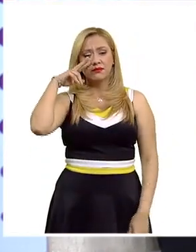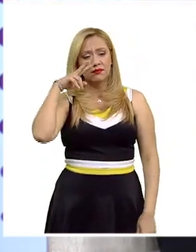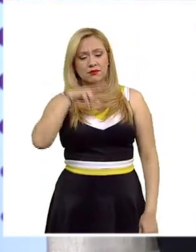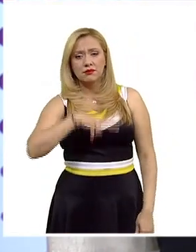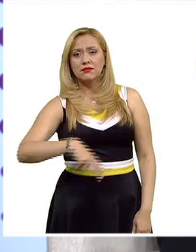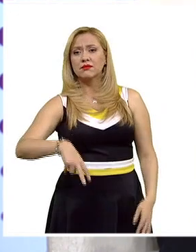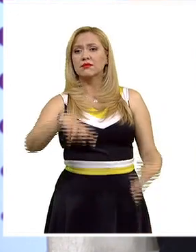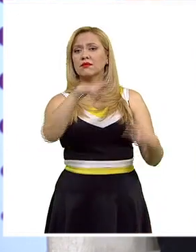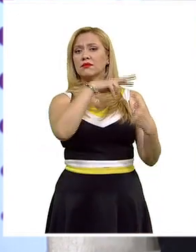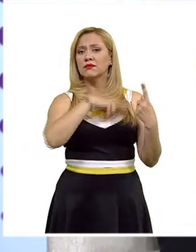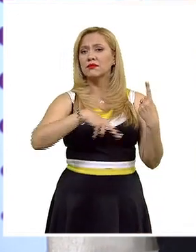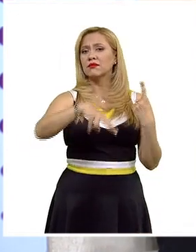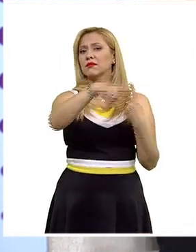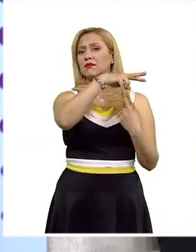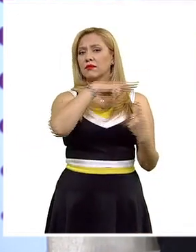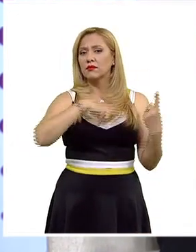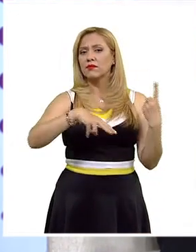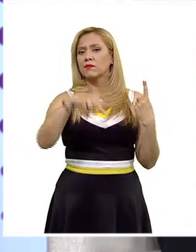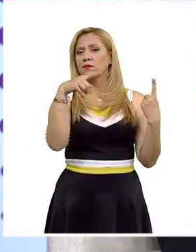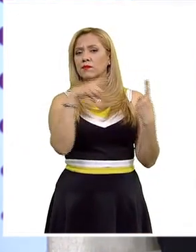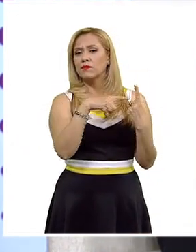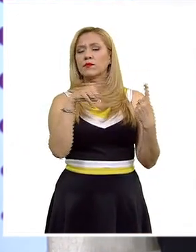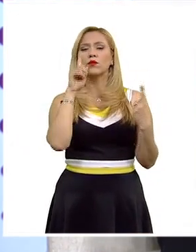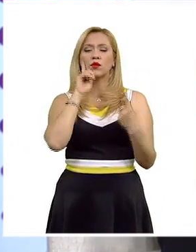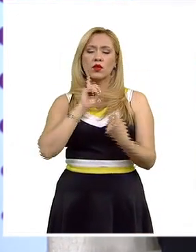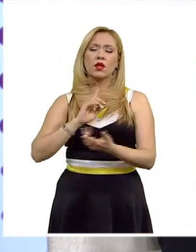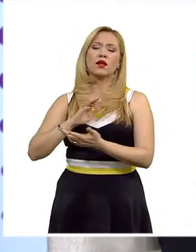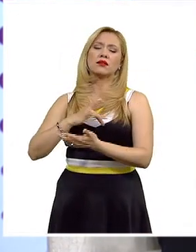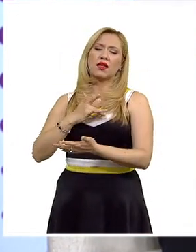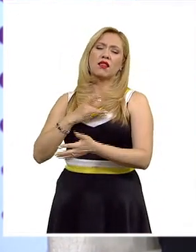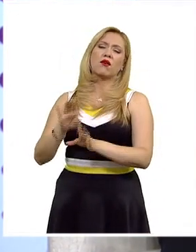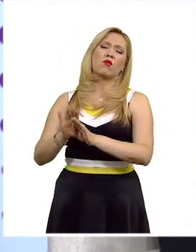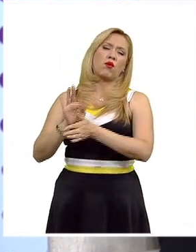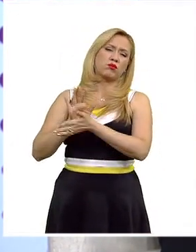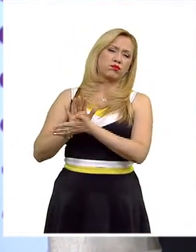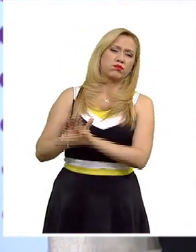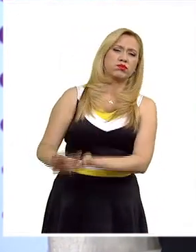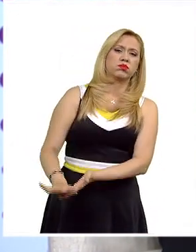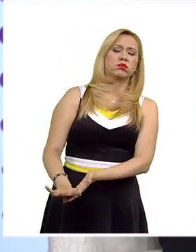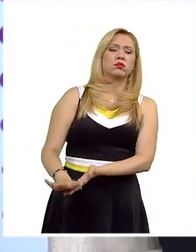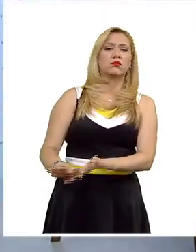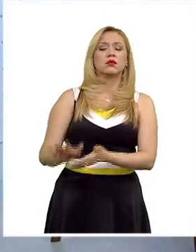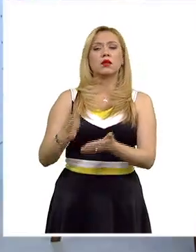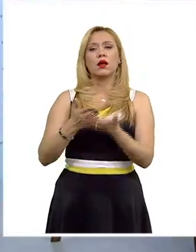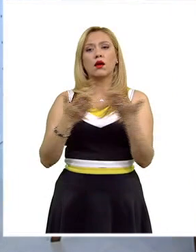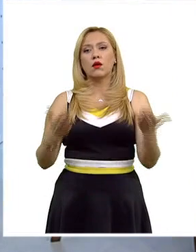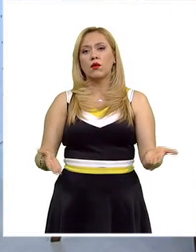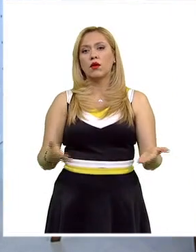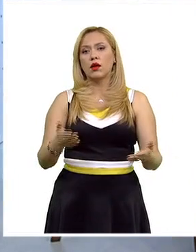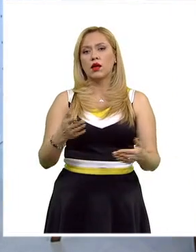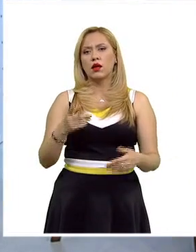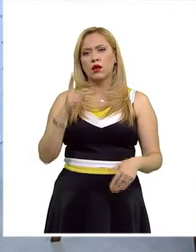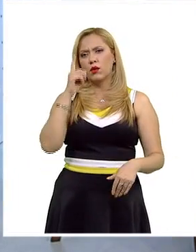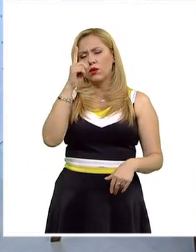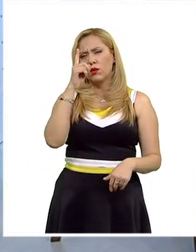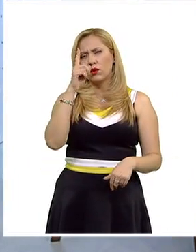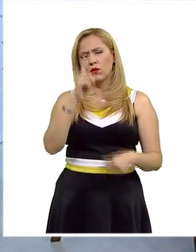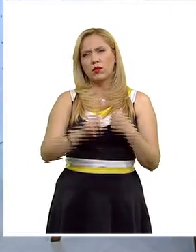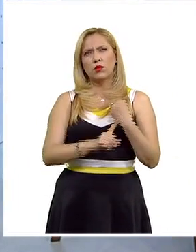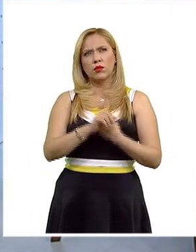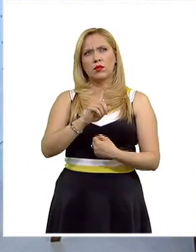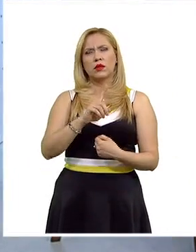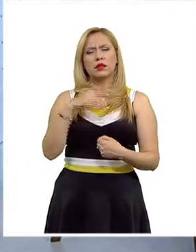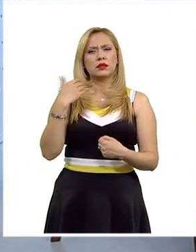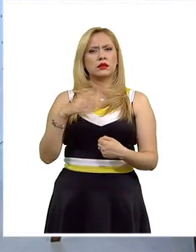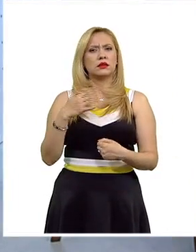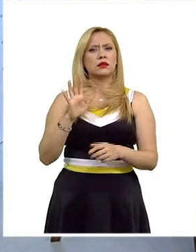esa idea, y confirma la opresión de las mujeres. Y además, no sé si conozcas el caso, es un caso bastante interesante, es un